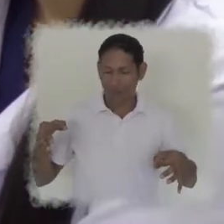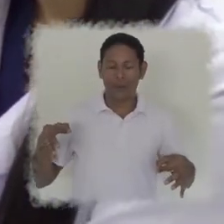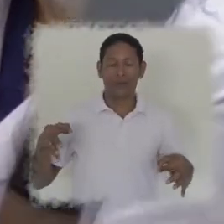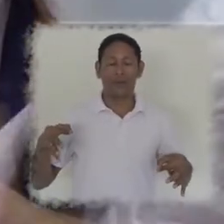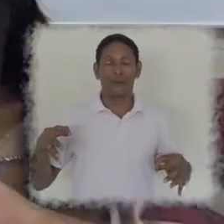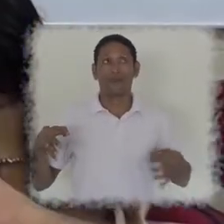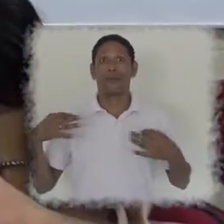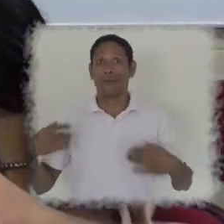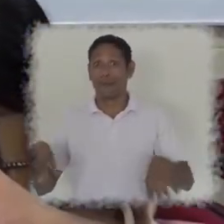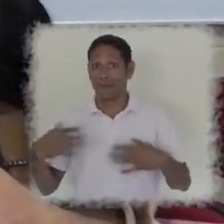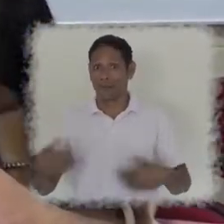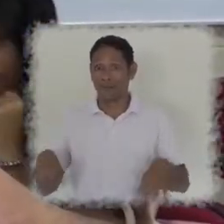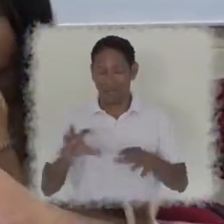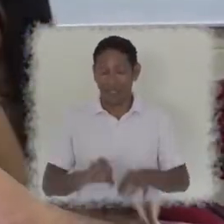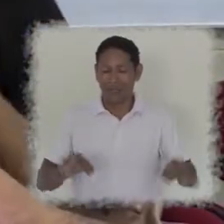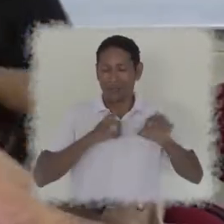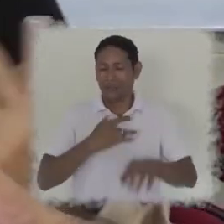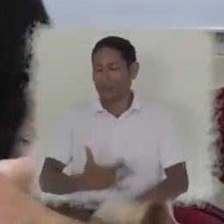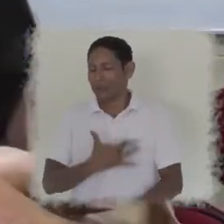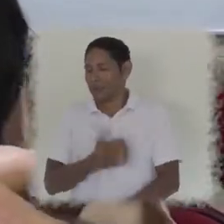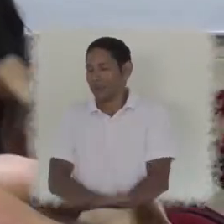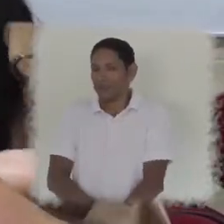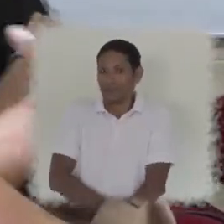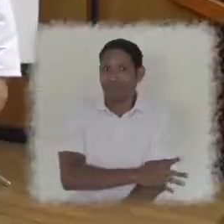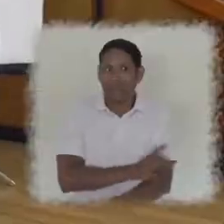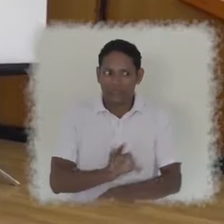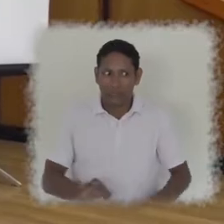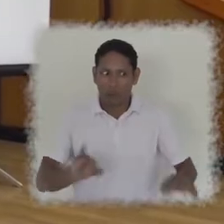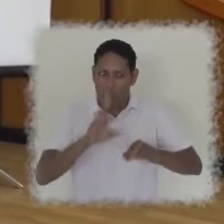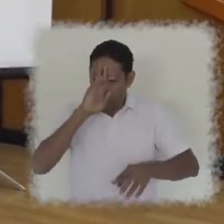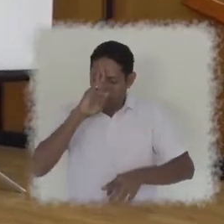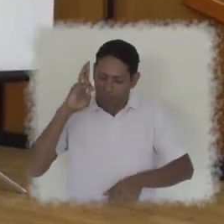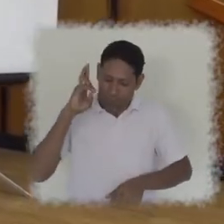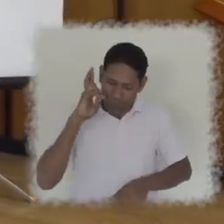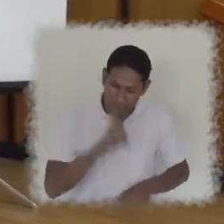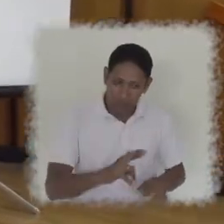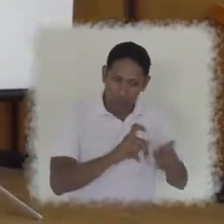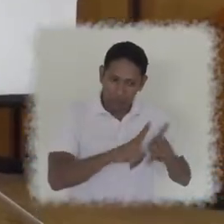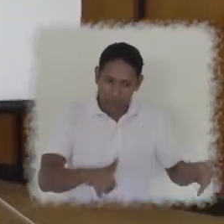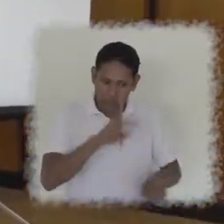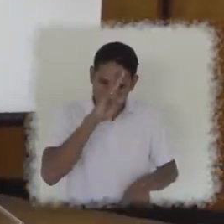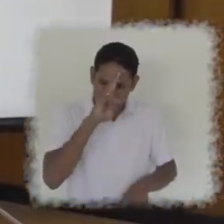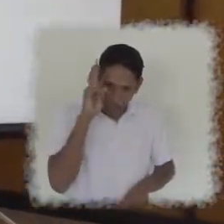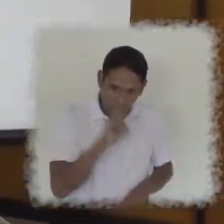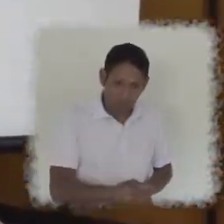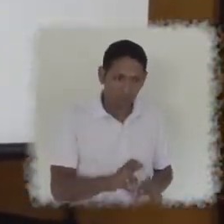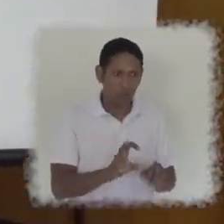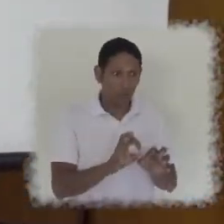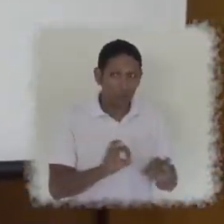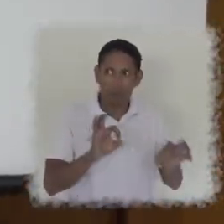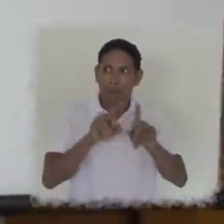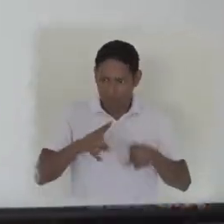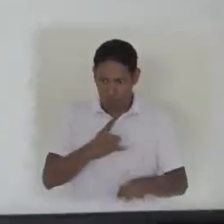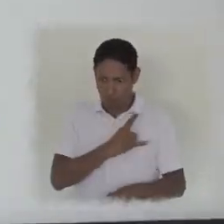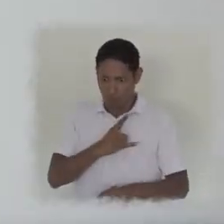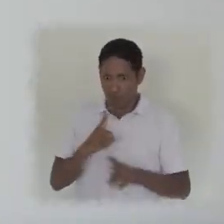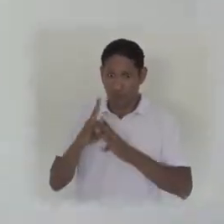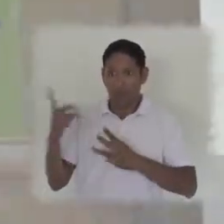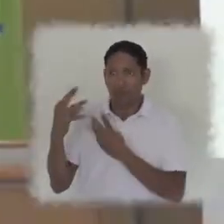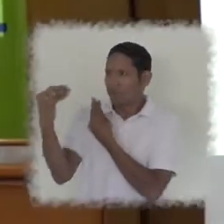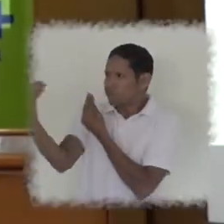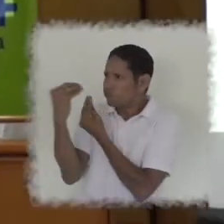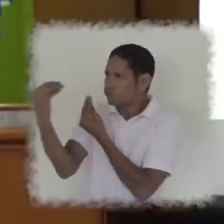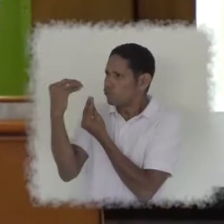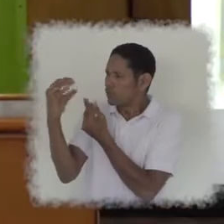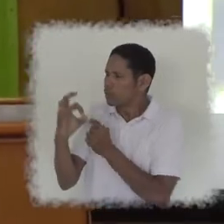de bata es un símbolo que nos incentiva a nosotros y siempre tener en mente el respeto hacia el paciente, el trato digno y lo que nos han